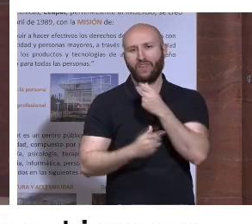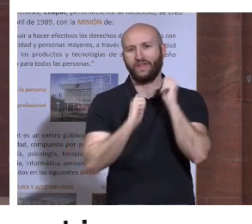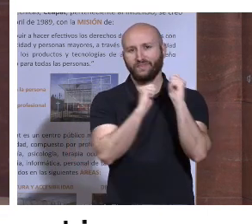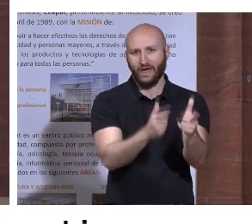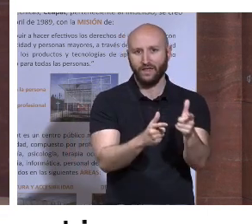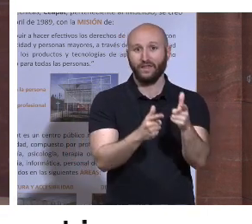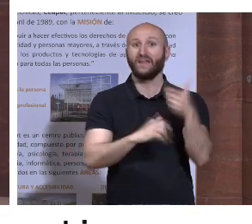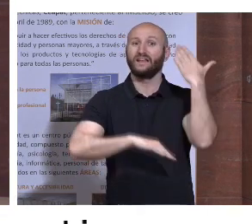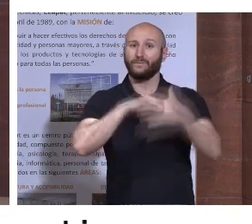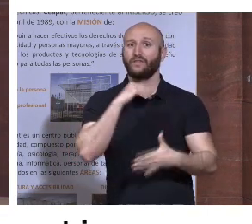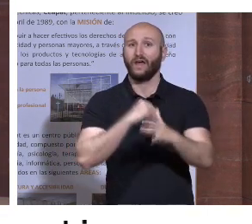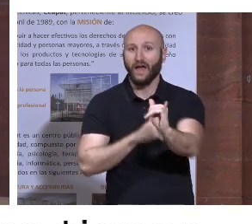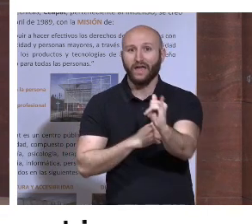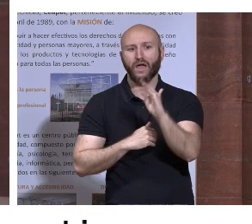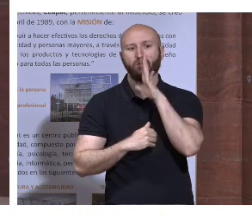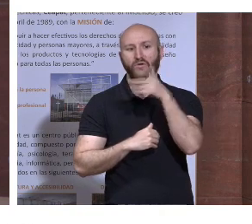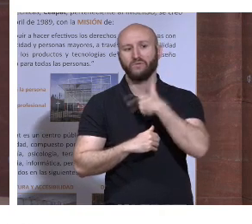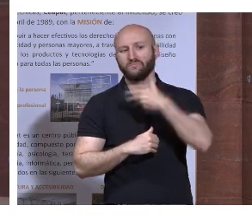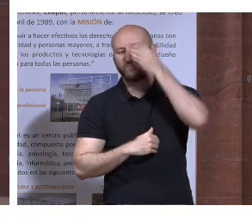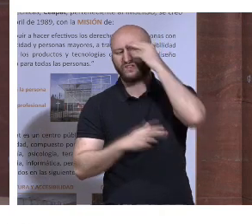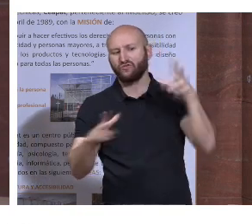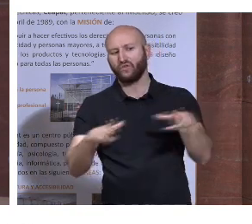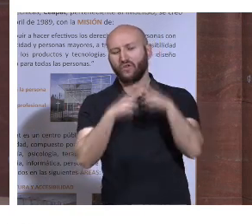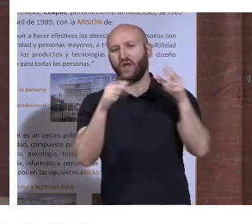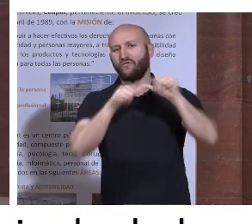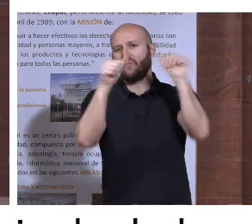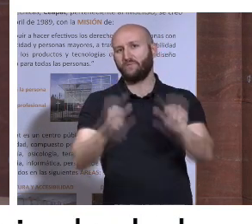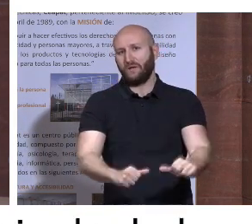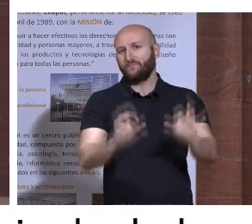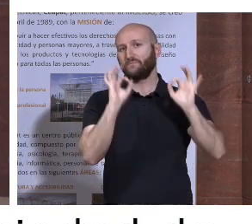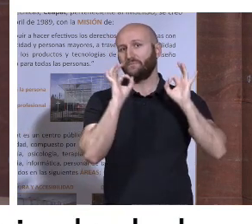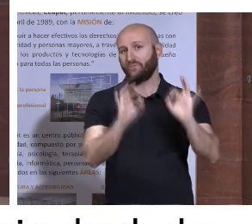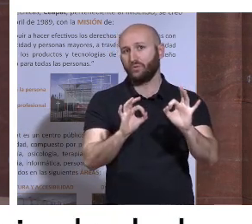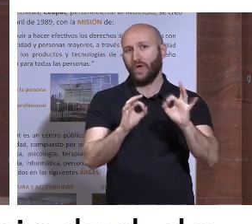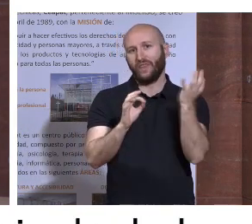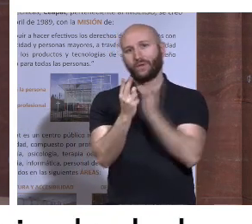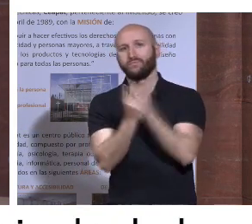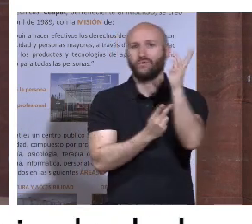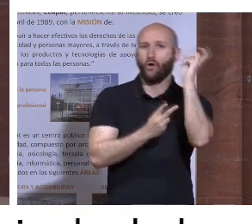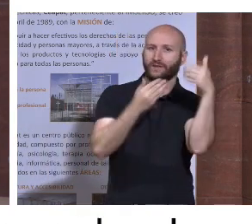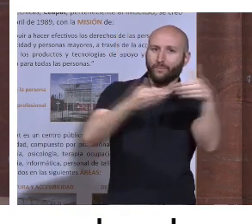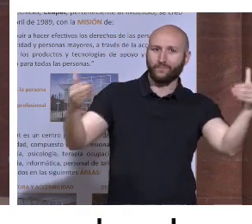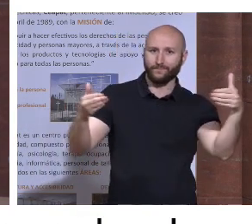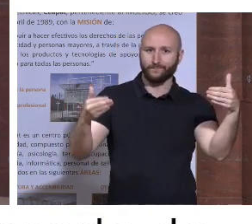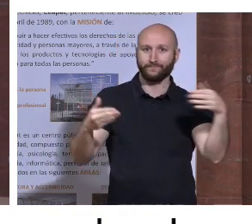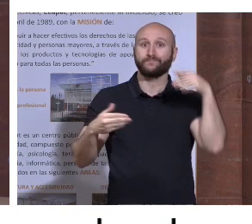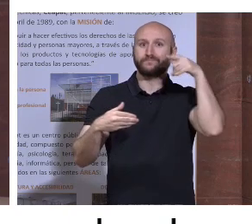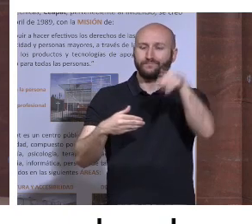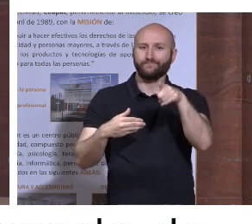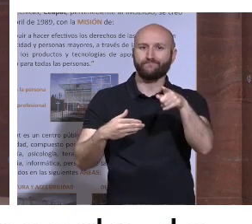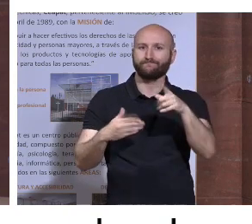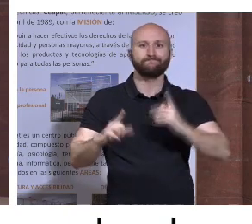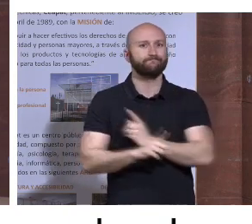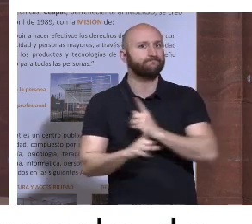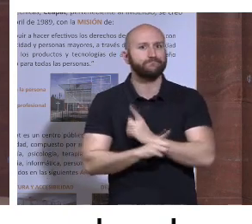la tienen porque hemos pensado la sociedad de una manera que pudiéramos pensarla de otra. Y en esa tensión